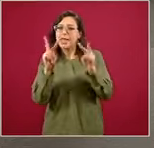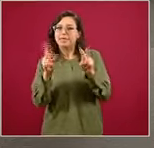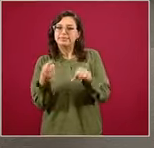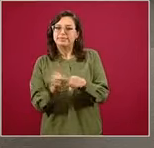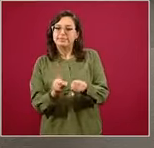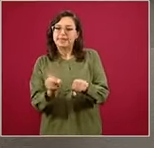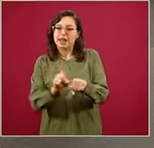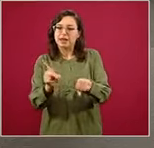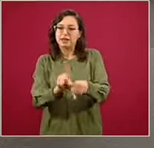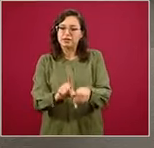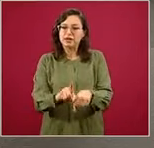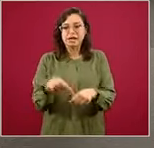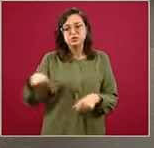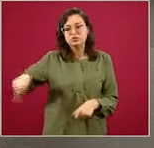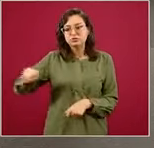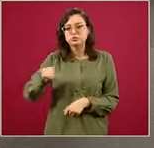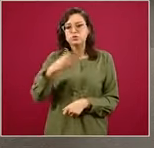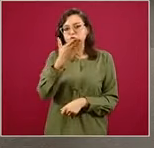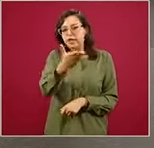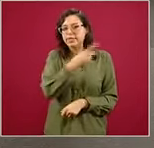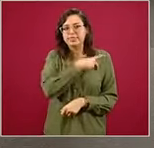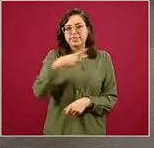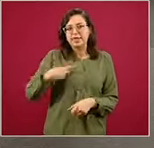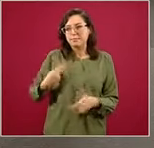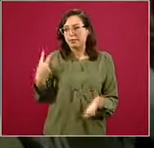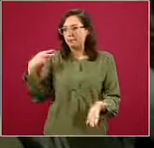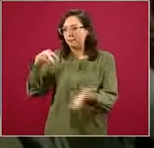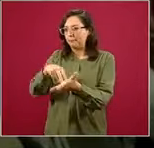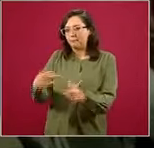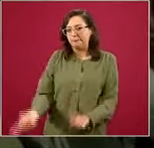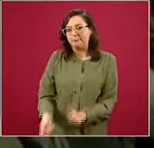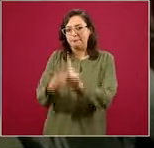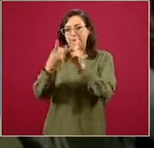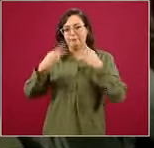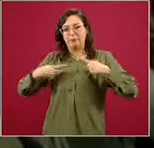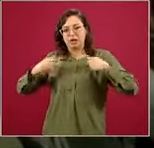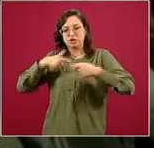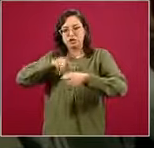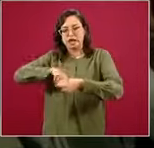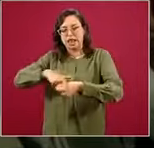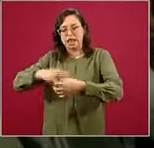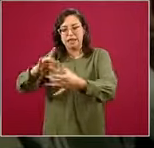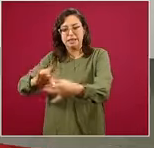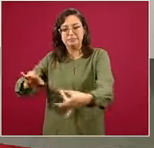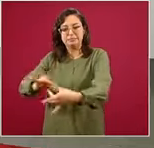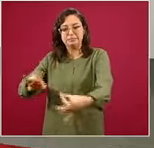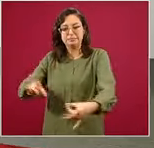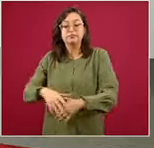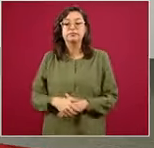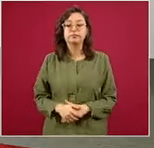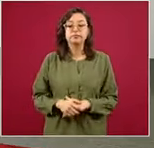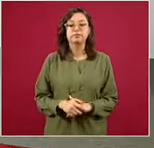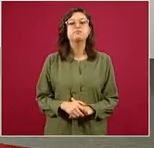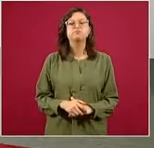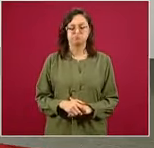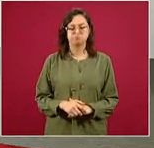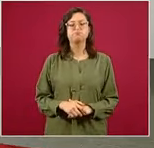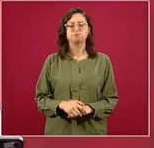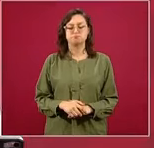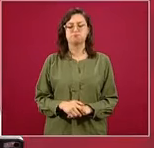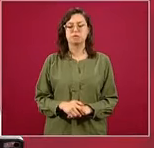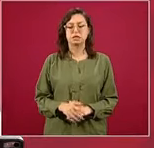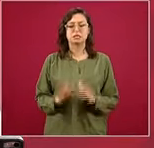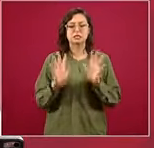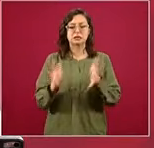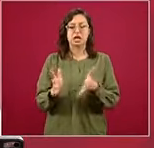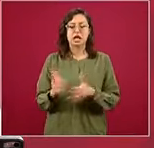vaya a explicarles de manera personal Claro. la información que todos los días da? Sí, el Poder Legislativo nos ha requerido en un par